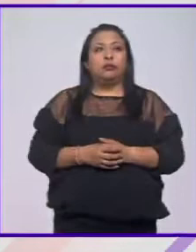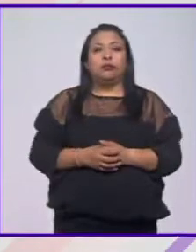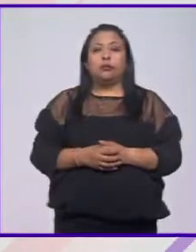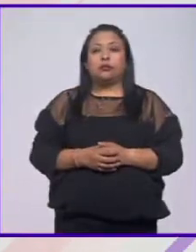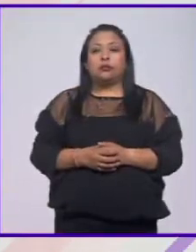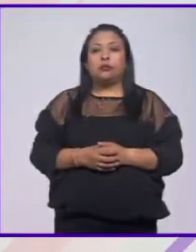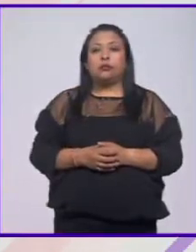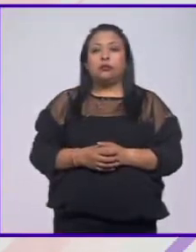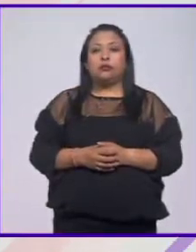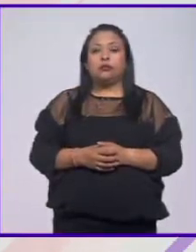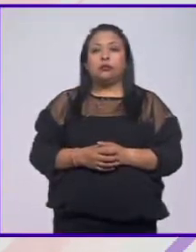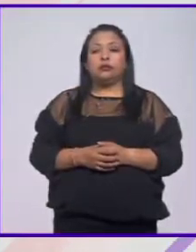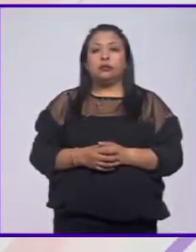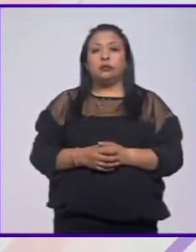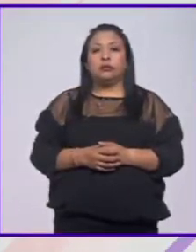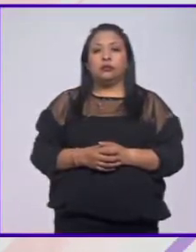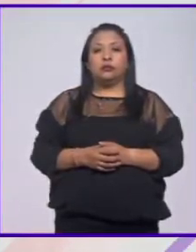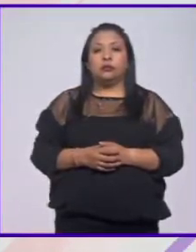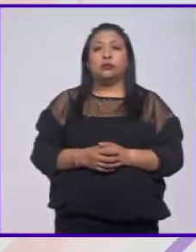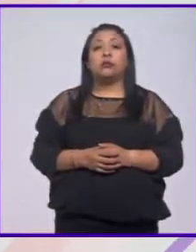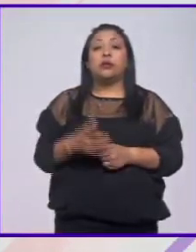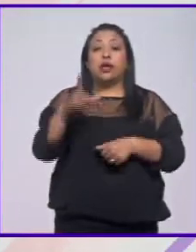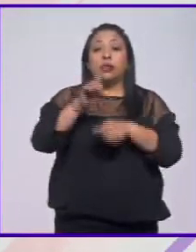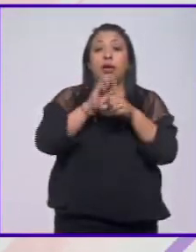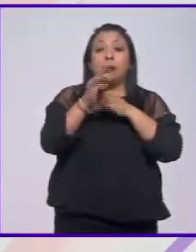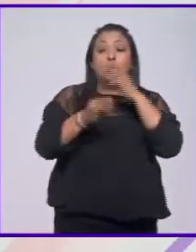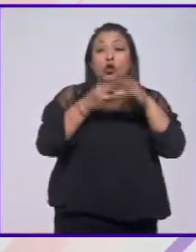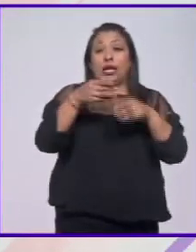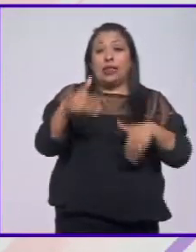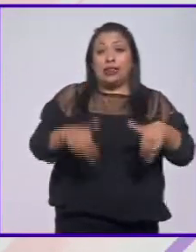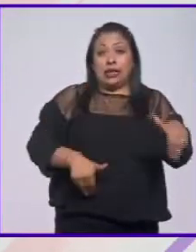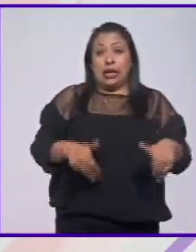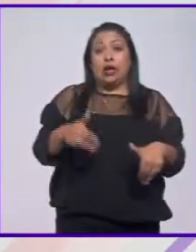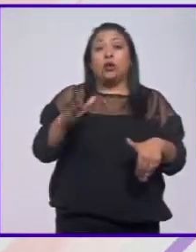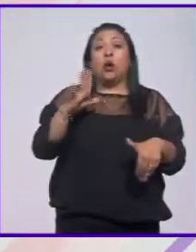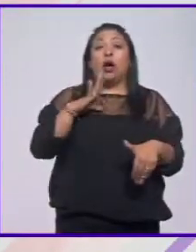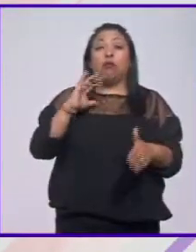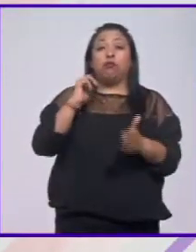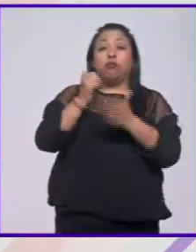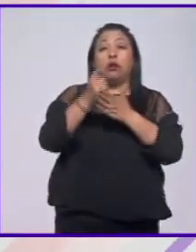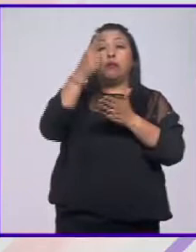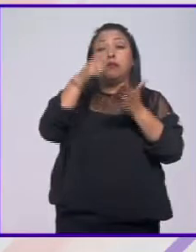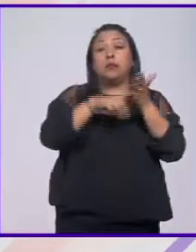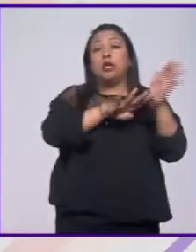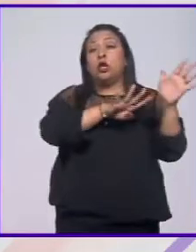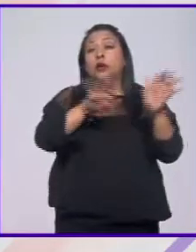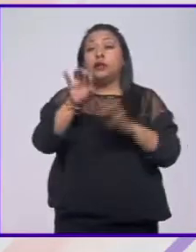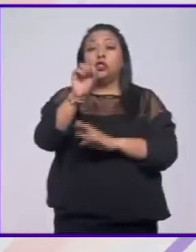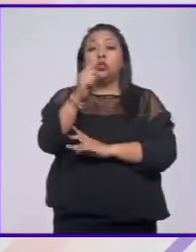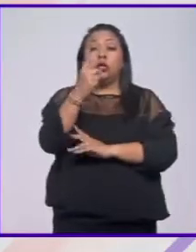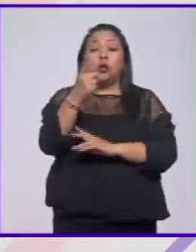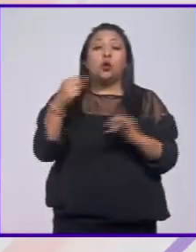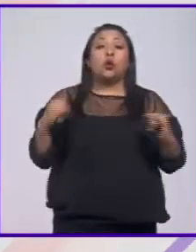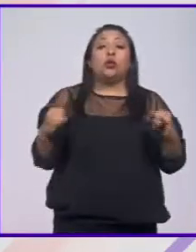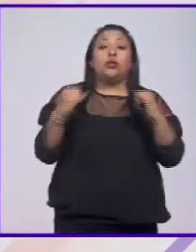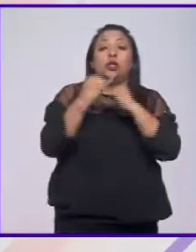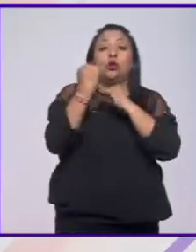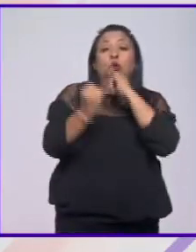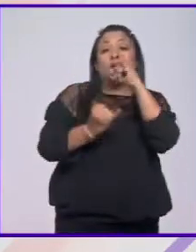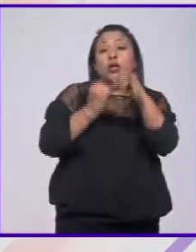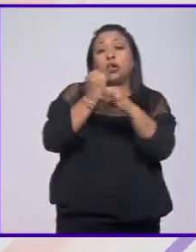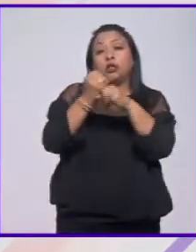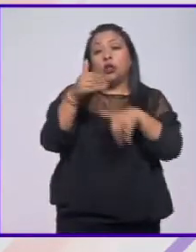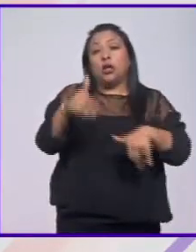Esta historia sucedió... El Día Mundial del Teatro fue creado en 1961 por el Instituto Internacional